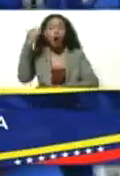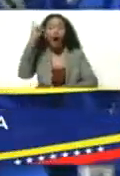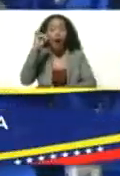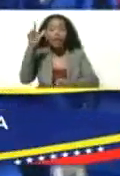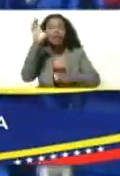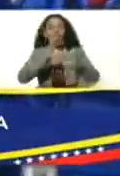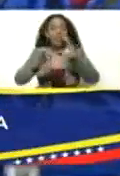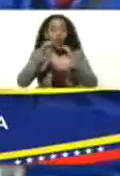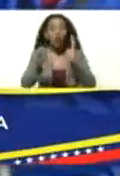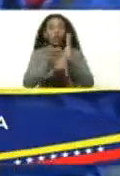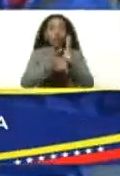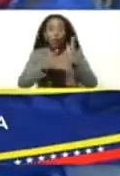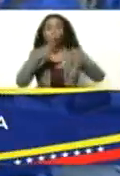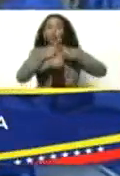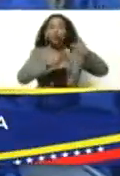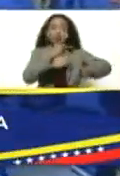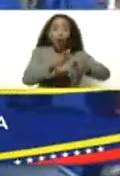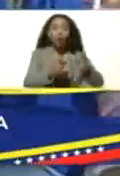técnico, productivo.